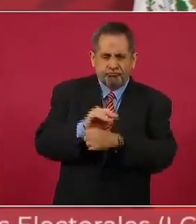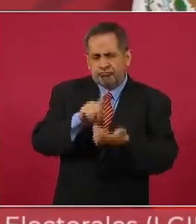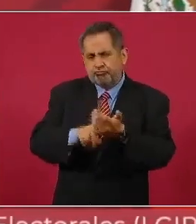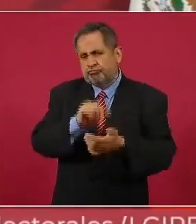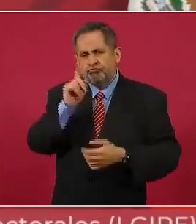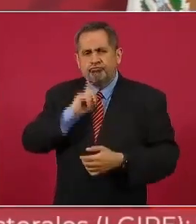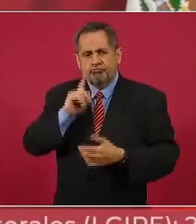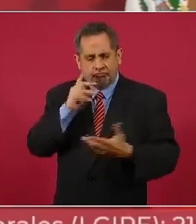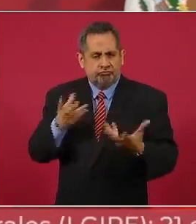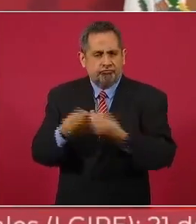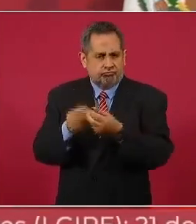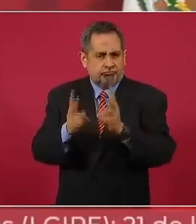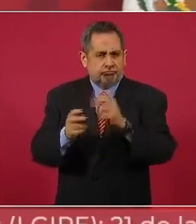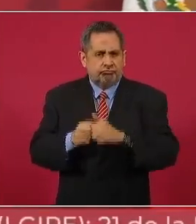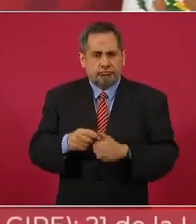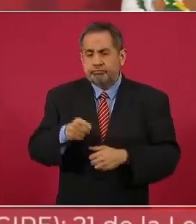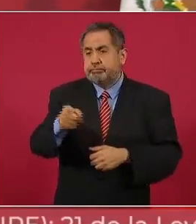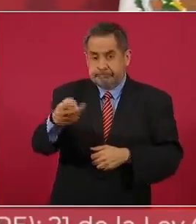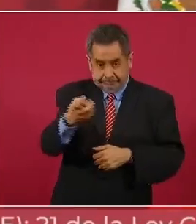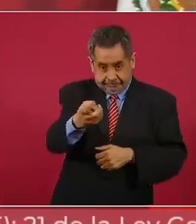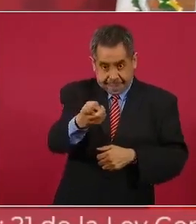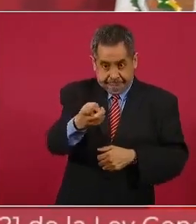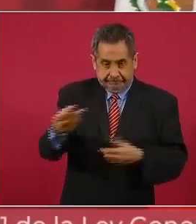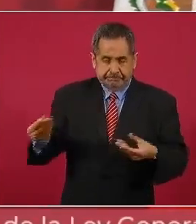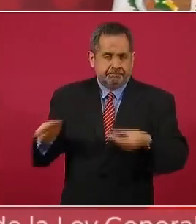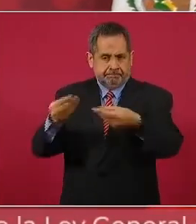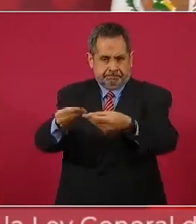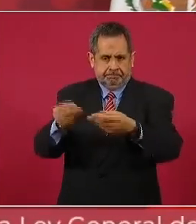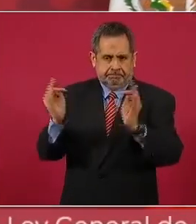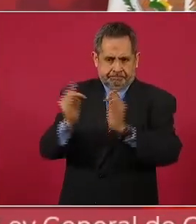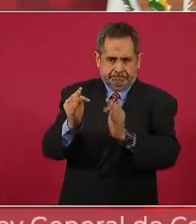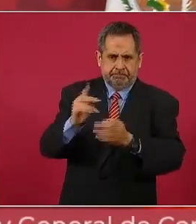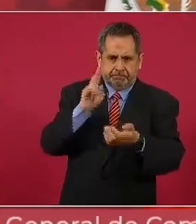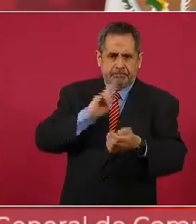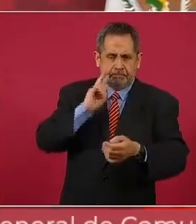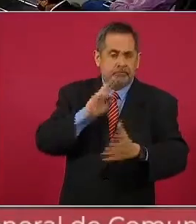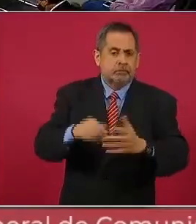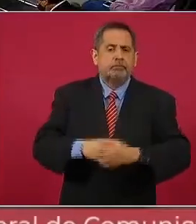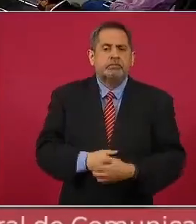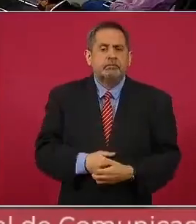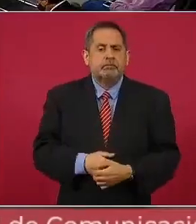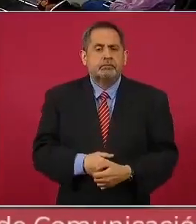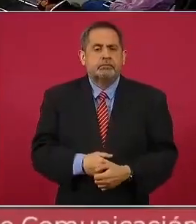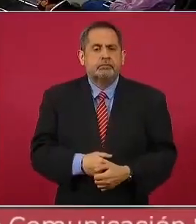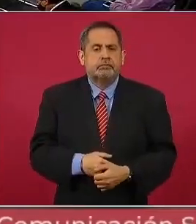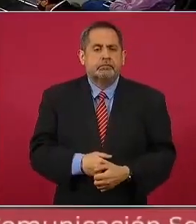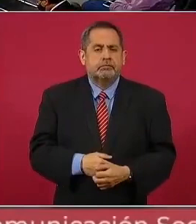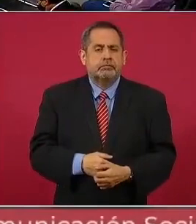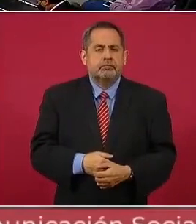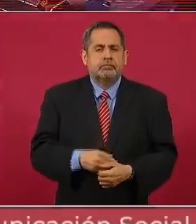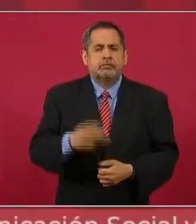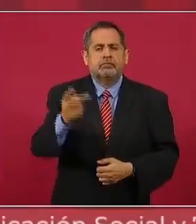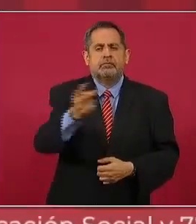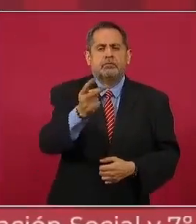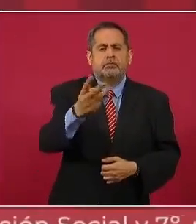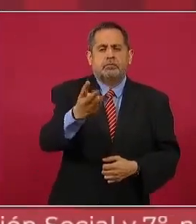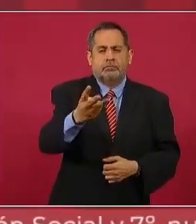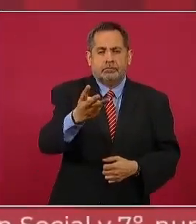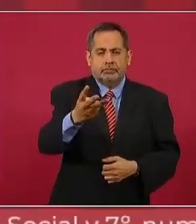mujeres, y se ve el caso. Pues ustedes dos,